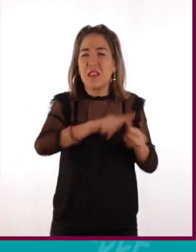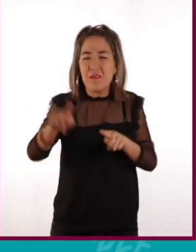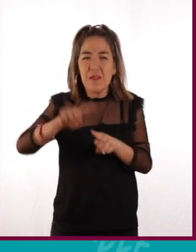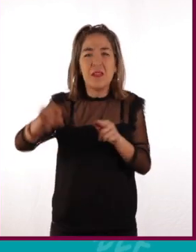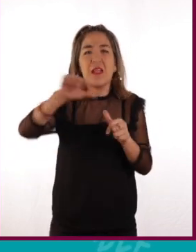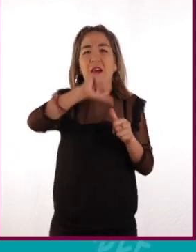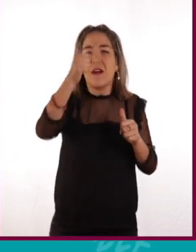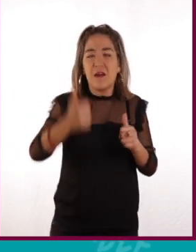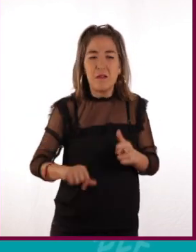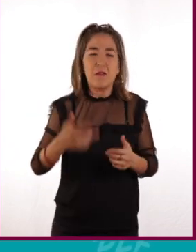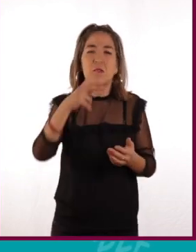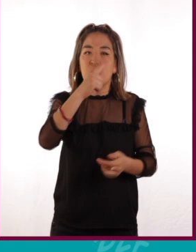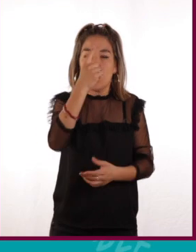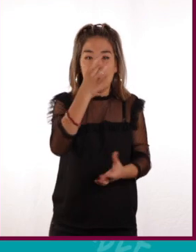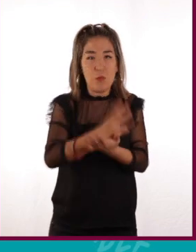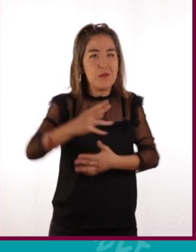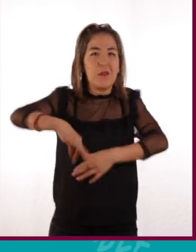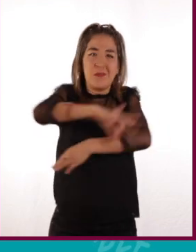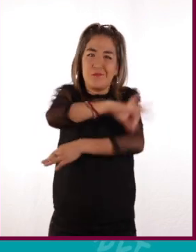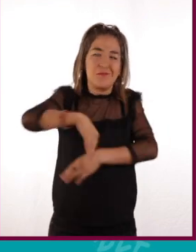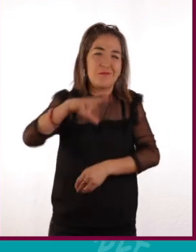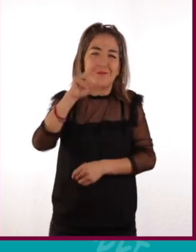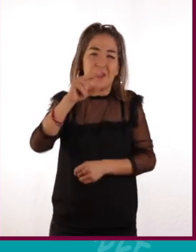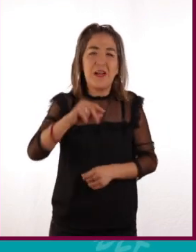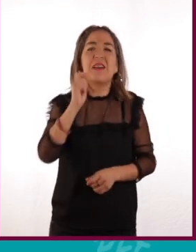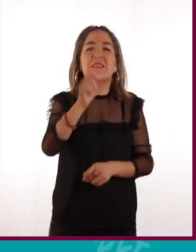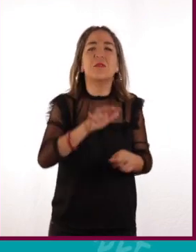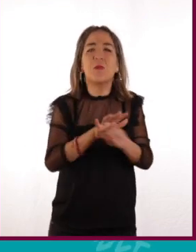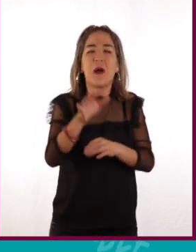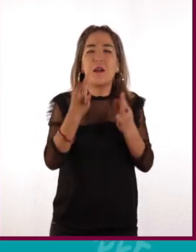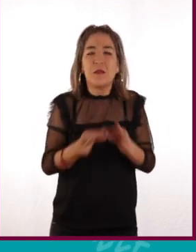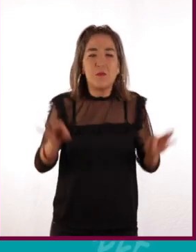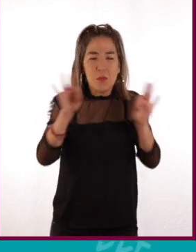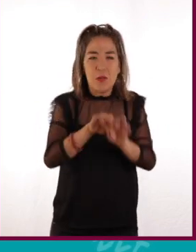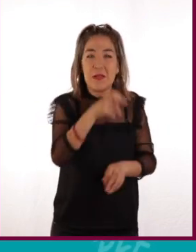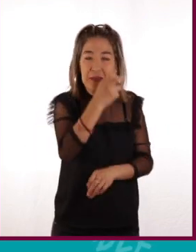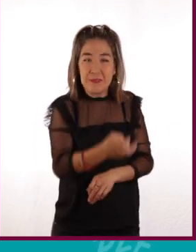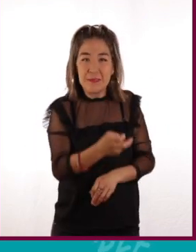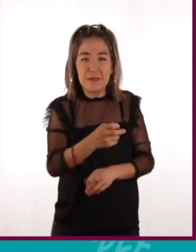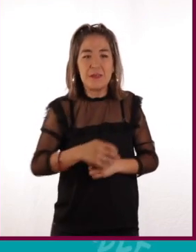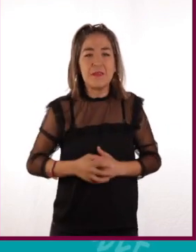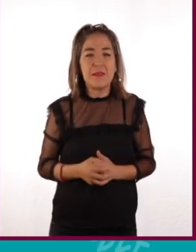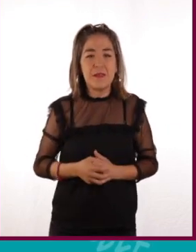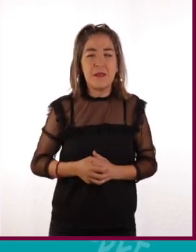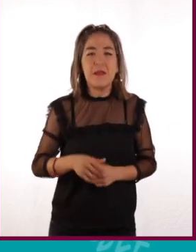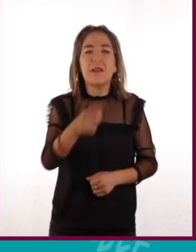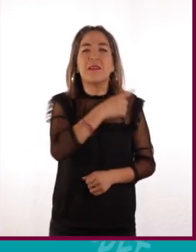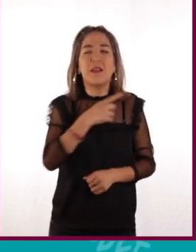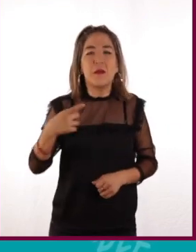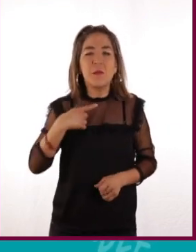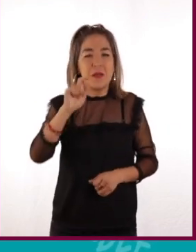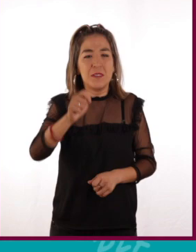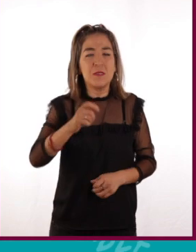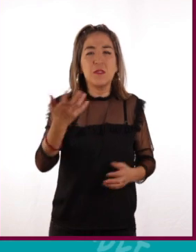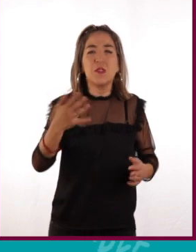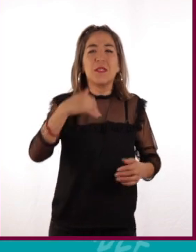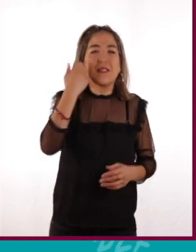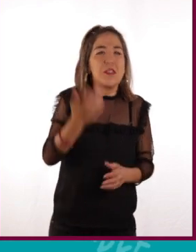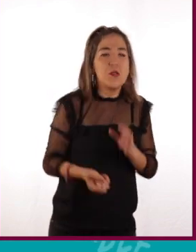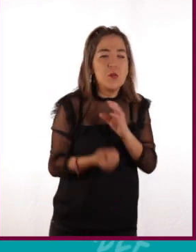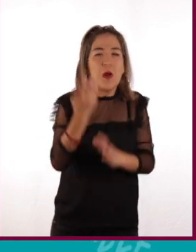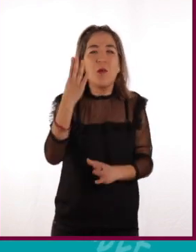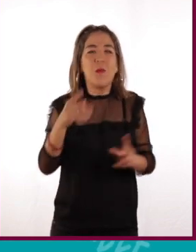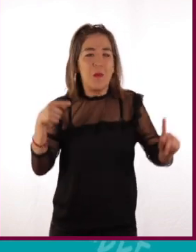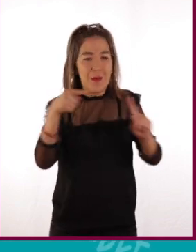en todas las artes, no solo en arquitectura. Y una de las cuestiones importantes de la Bauhaus es que lo que buscaban